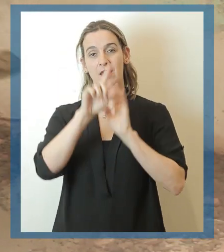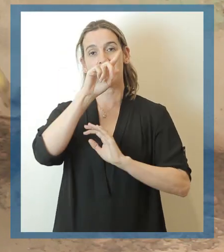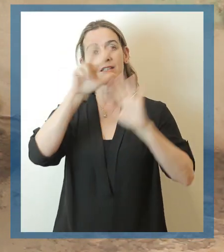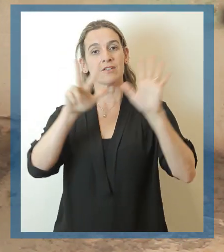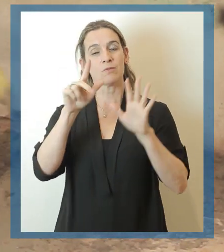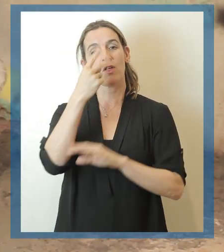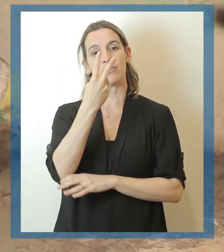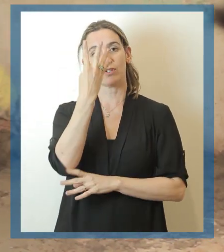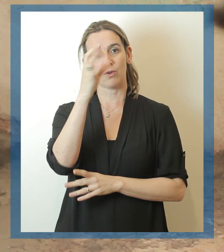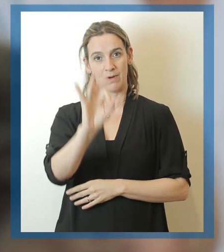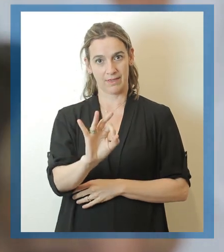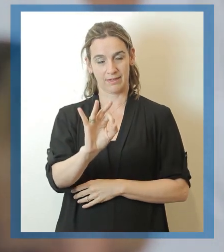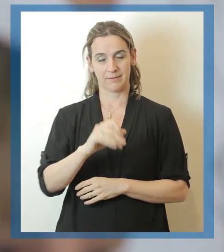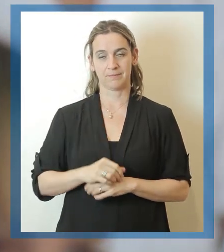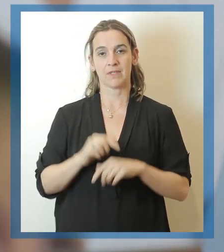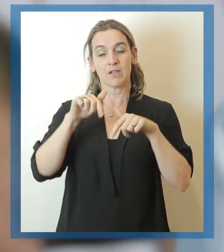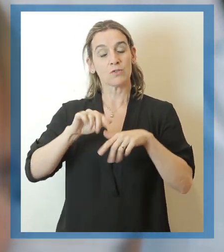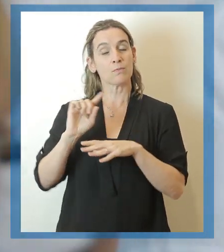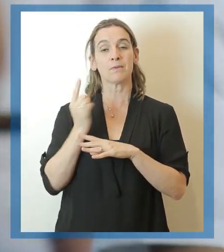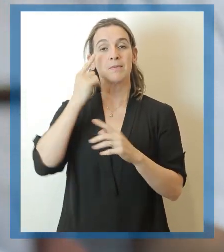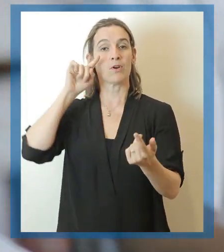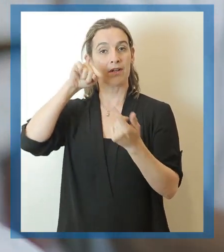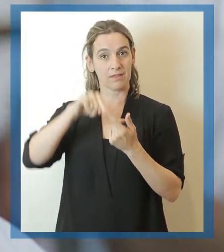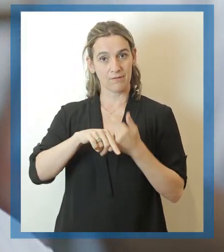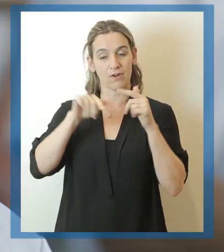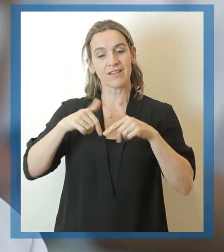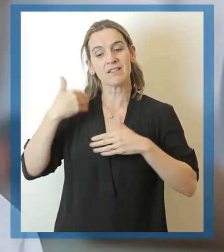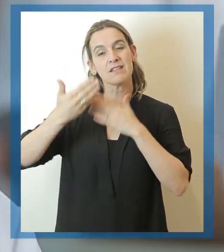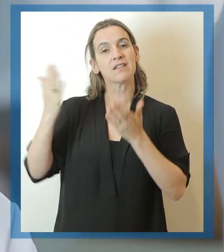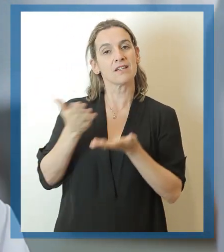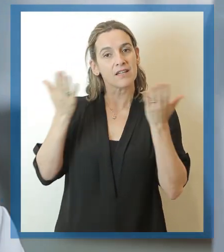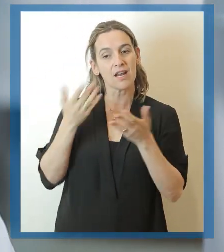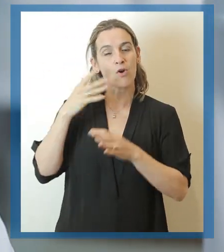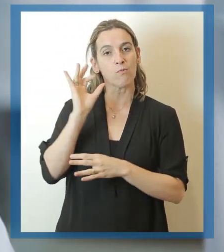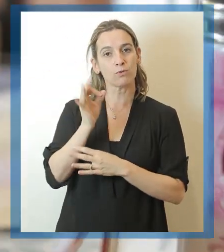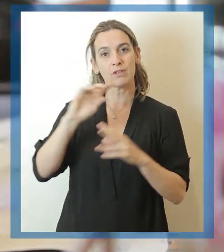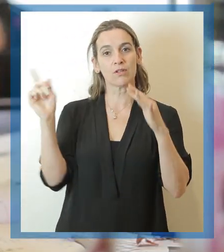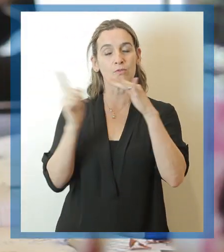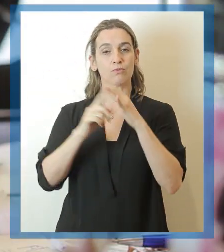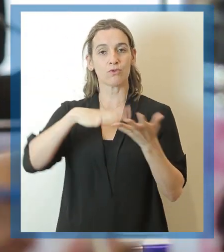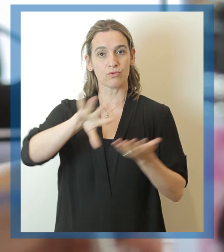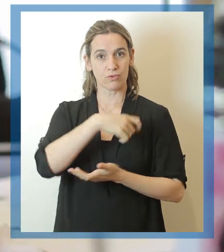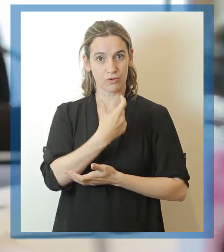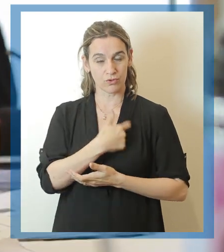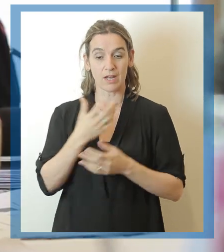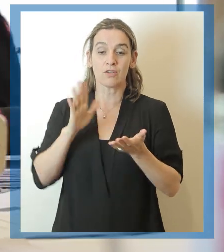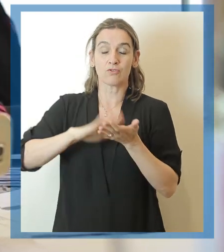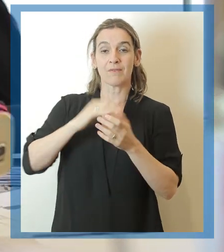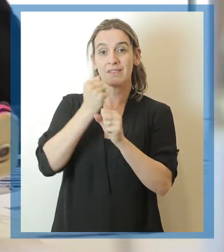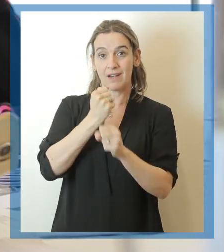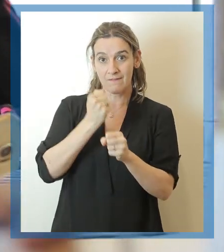número 18.240. Su principal objetivo es generar oportunidades de inclusión social mediante el